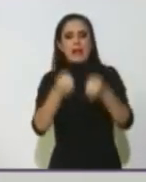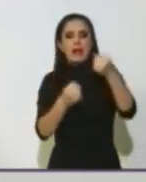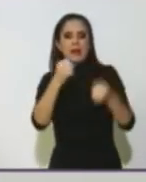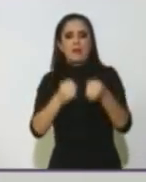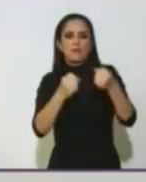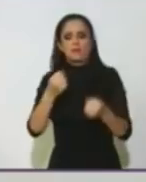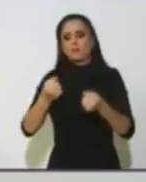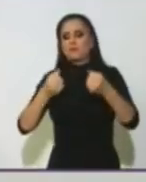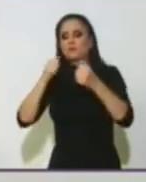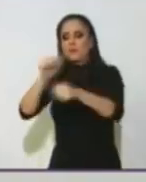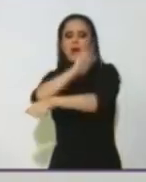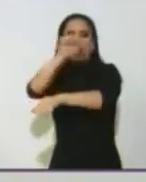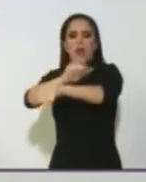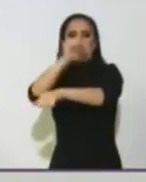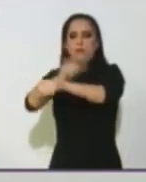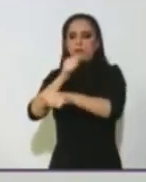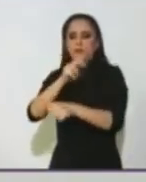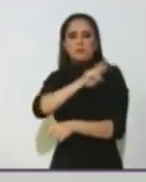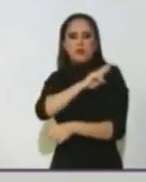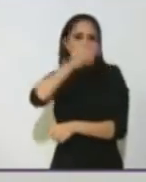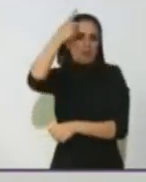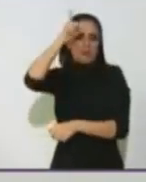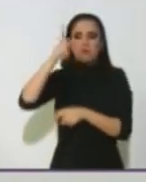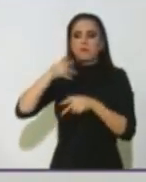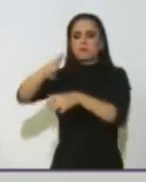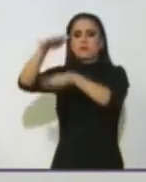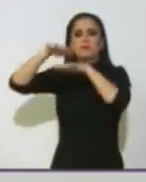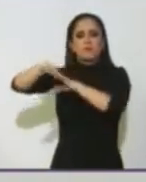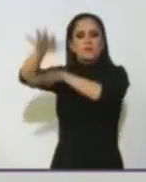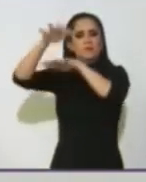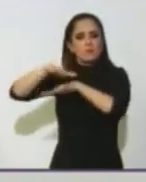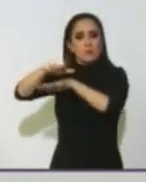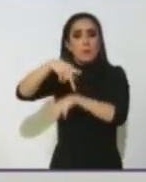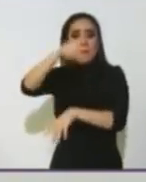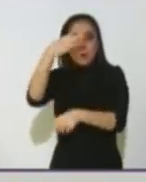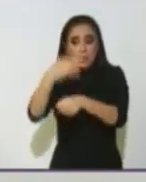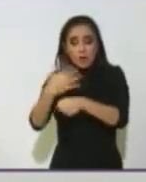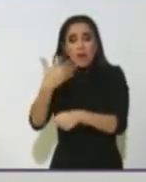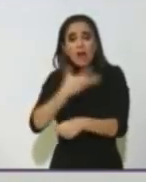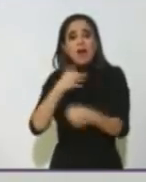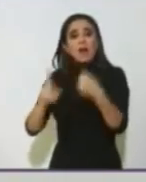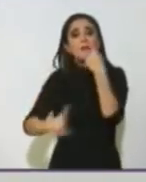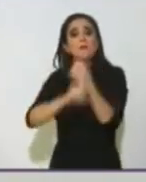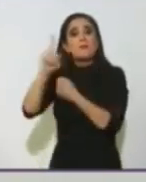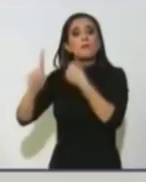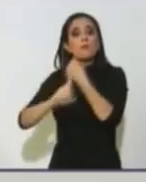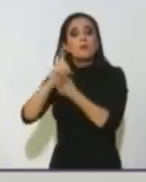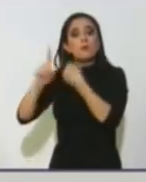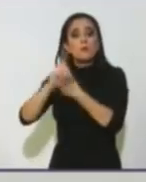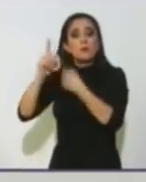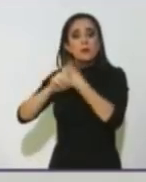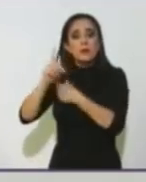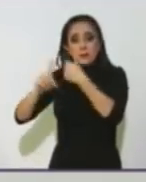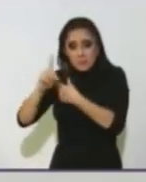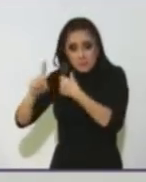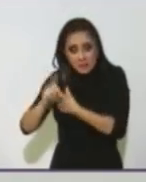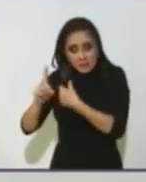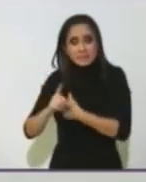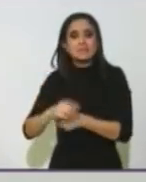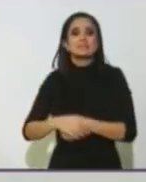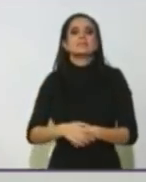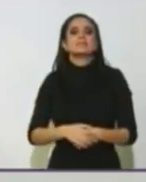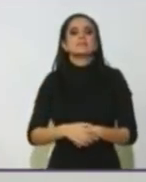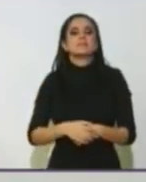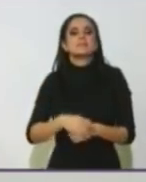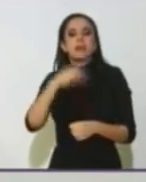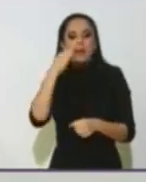y esto generó de alguna otra manera un caos que hoy estamos viviendo cómo revertir esto no se trata de hacer los dos